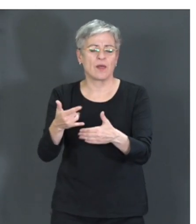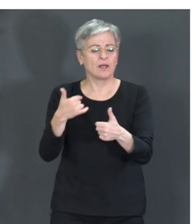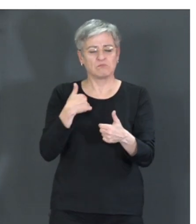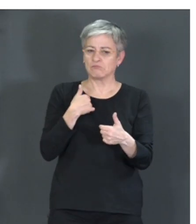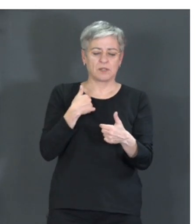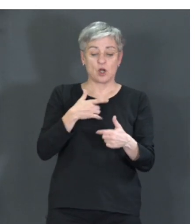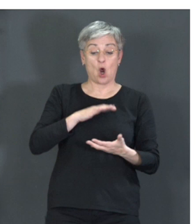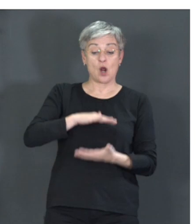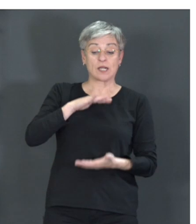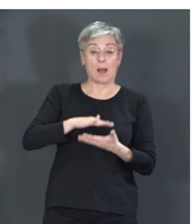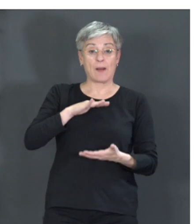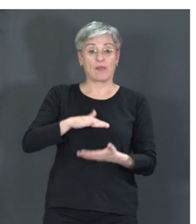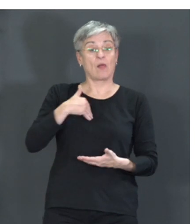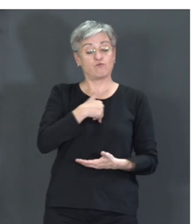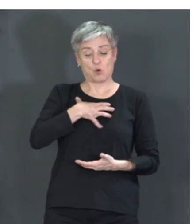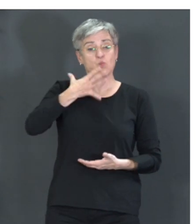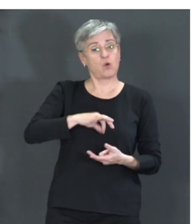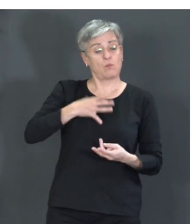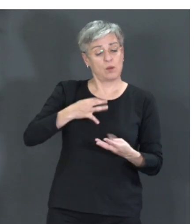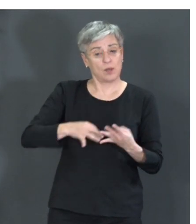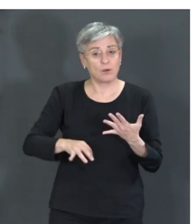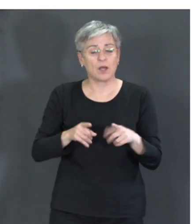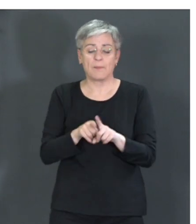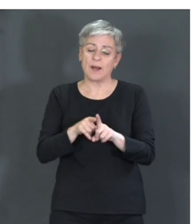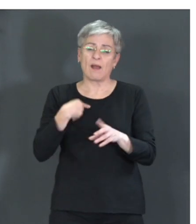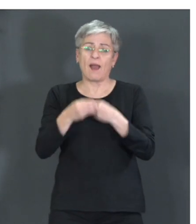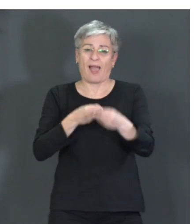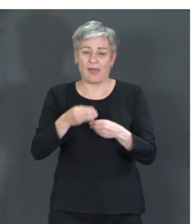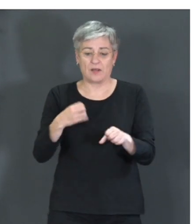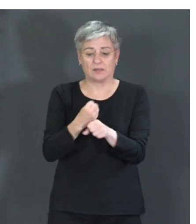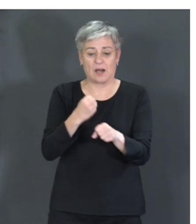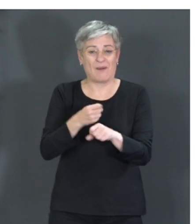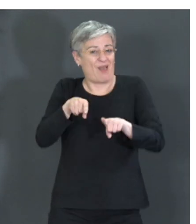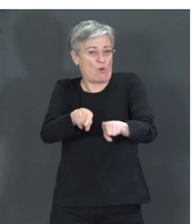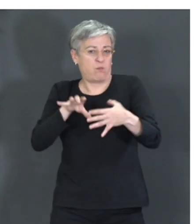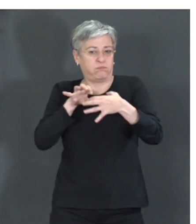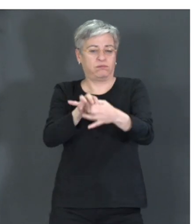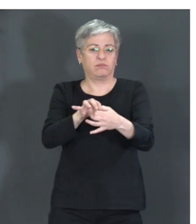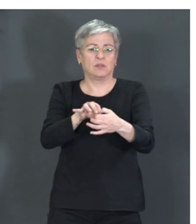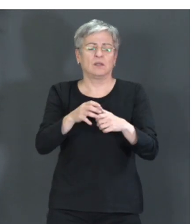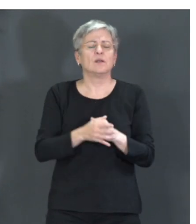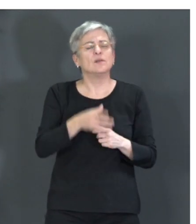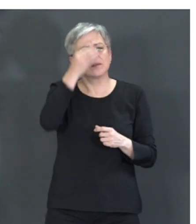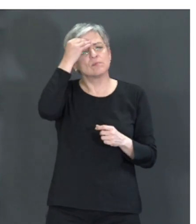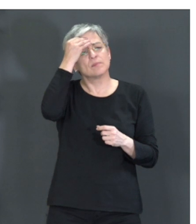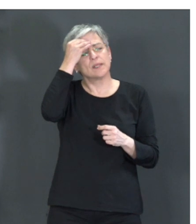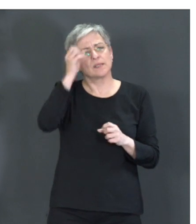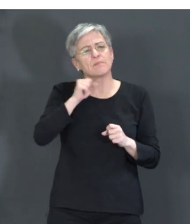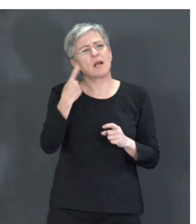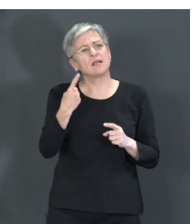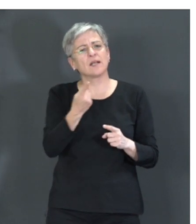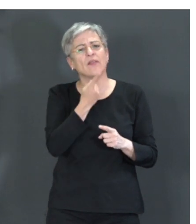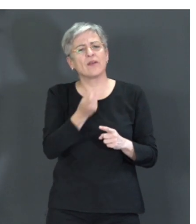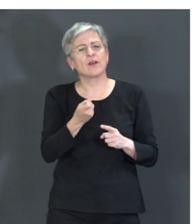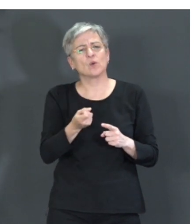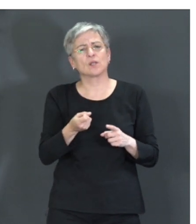las capacidades funcionales que tiene a la hora de desempeñar esa actividad, ¿no? ¿Y cuáles crees que son las dificultades